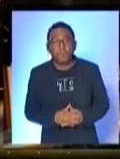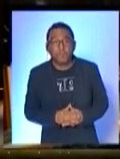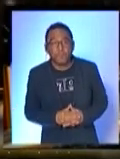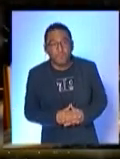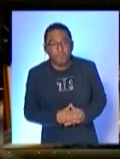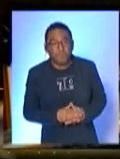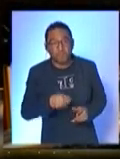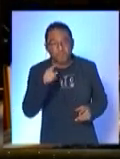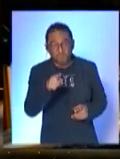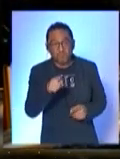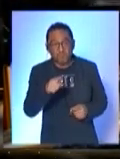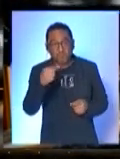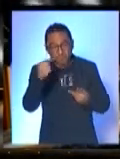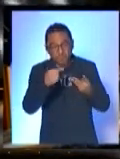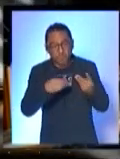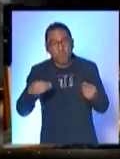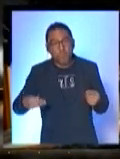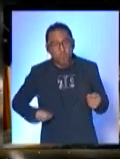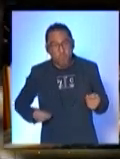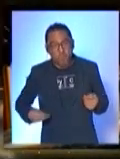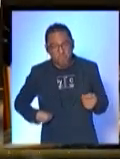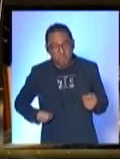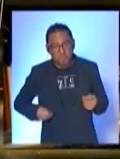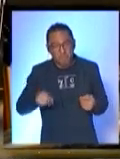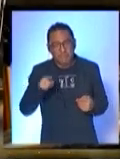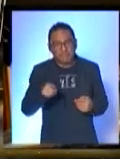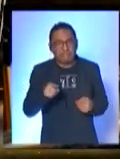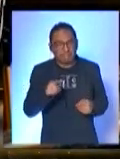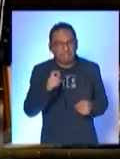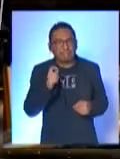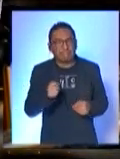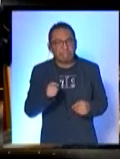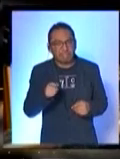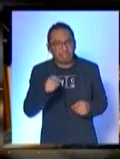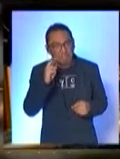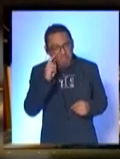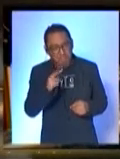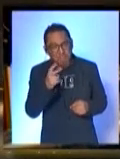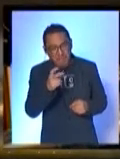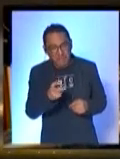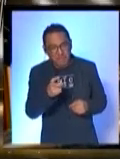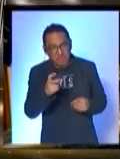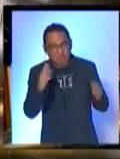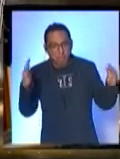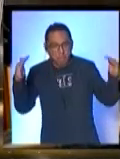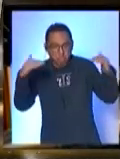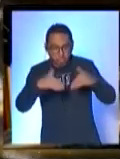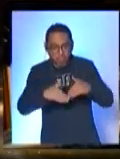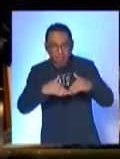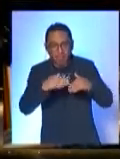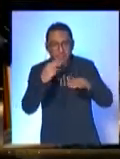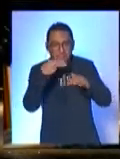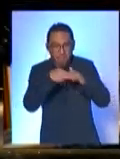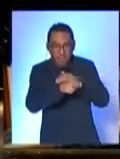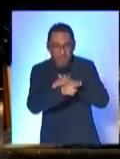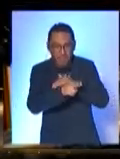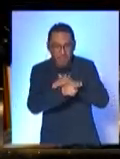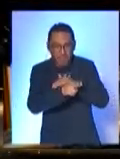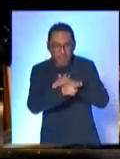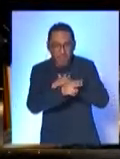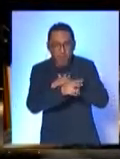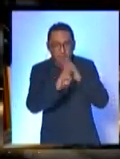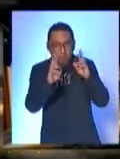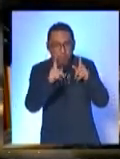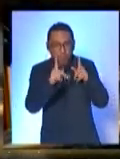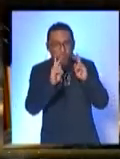Las causas que hubiesen hecho este acontecimiento, que haya colapsado